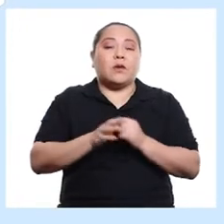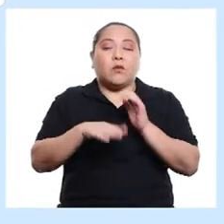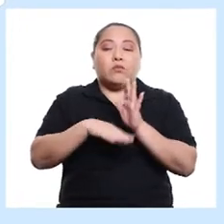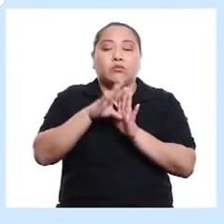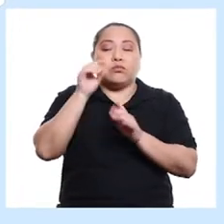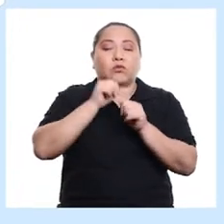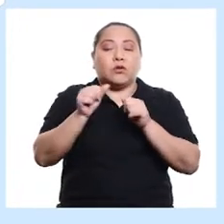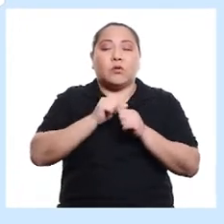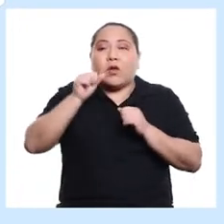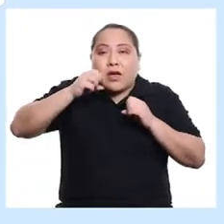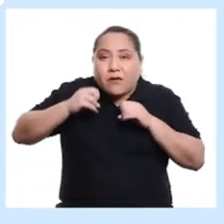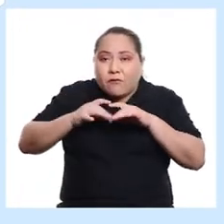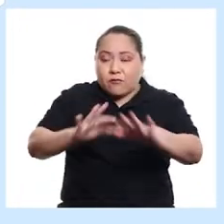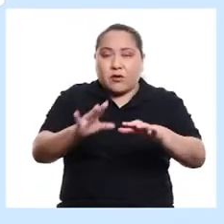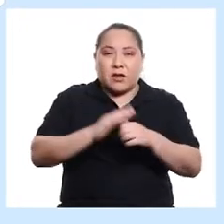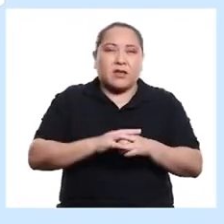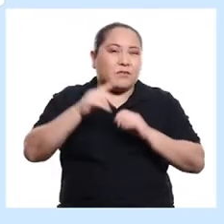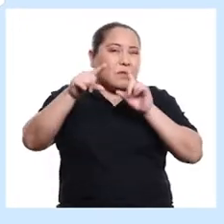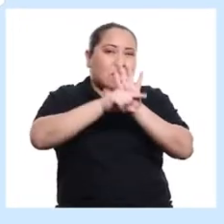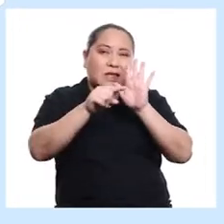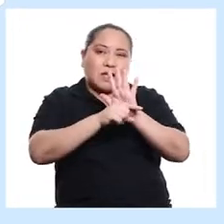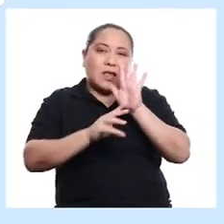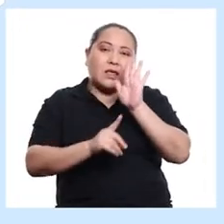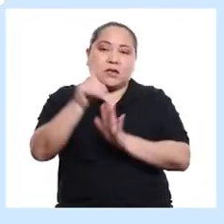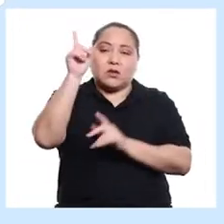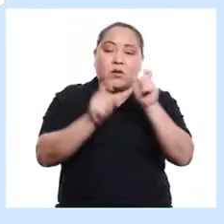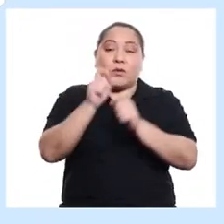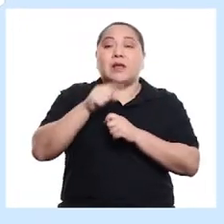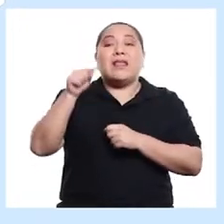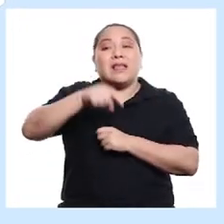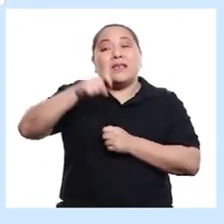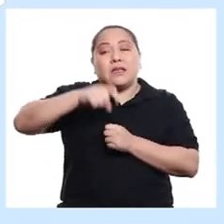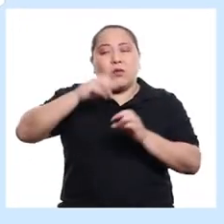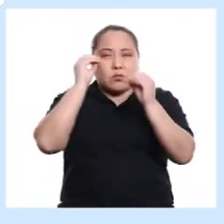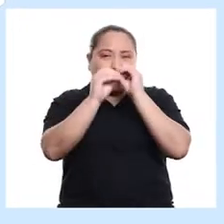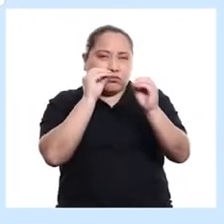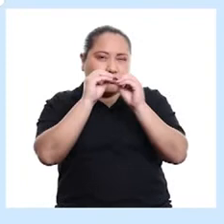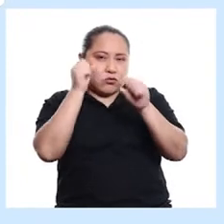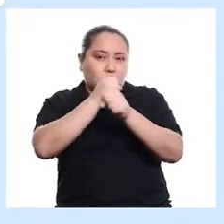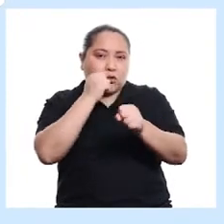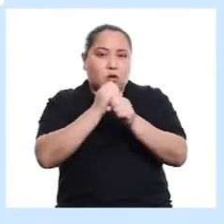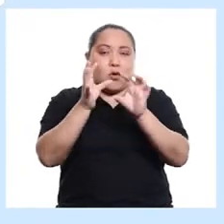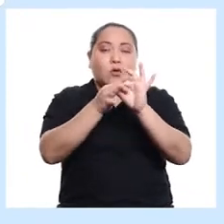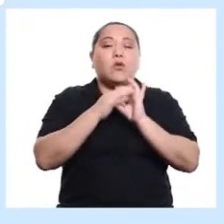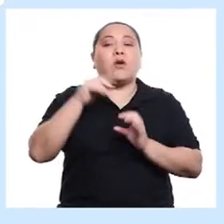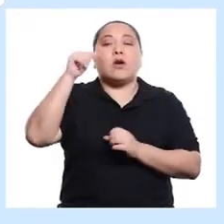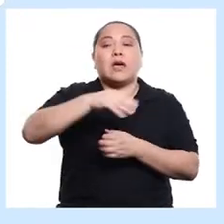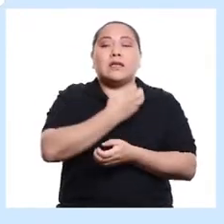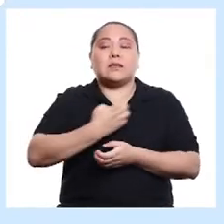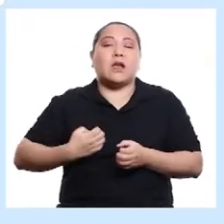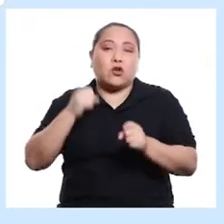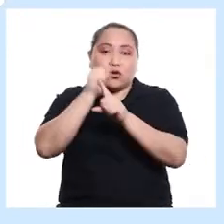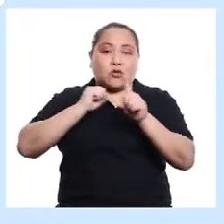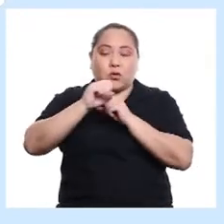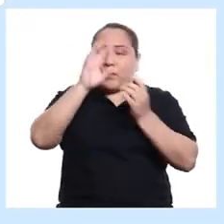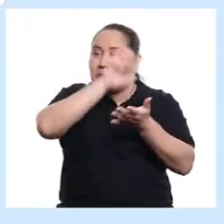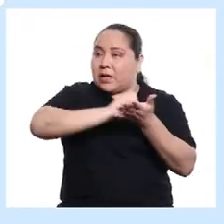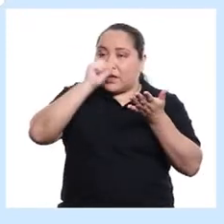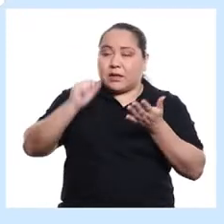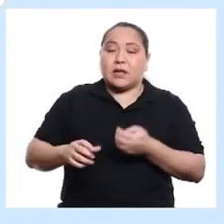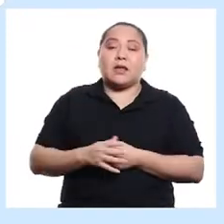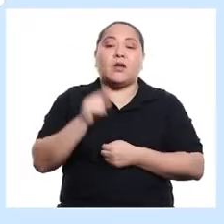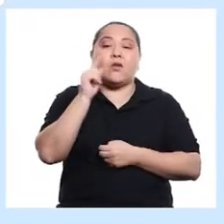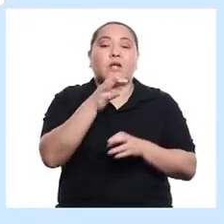inseguridad ciudadana influyen negativamente en el desarrollo humano. Por ello, debemos trabajar en conjunto, Estado y sociedad,